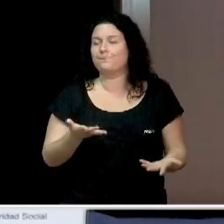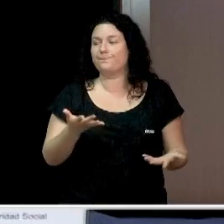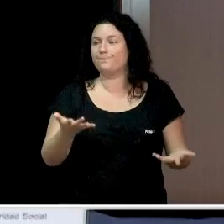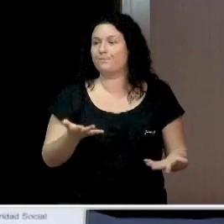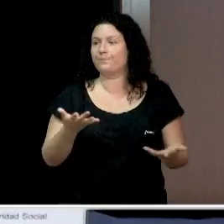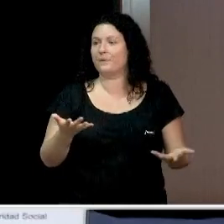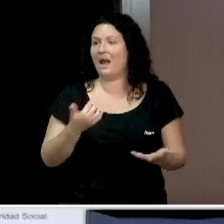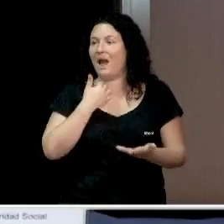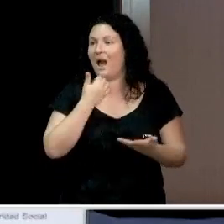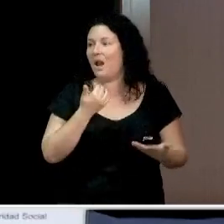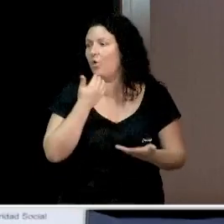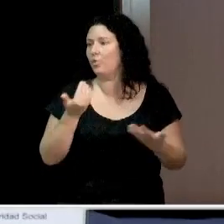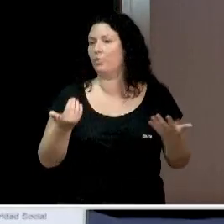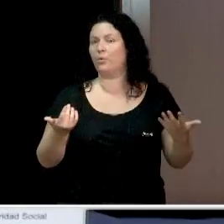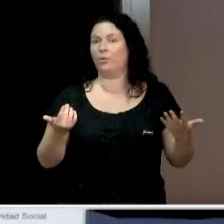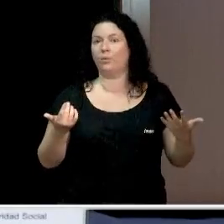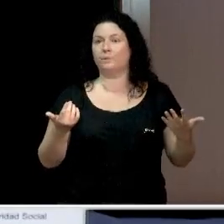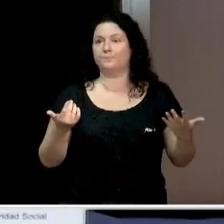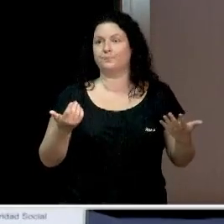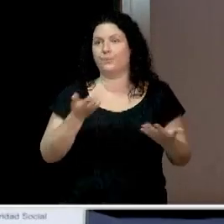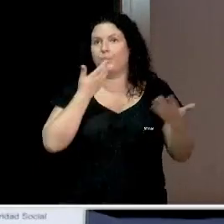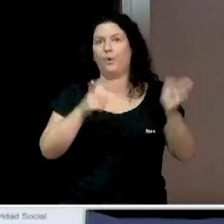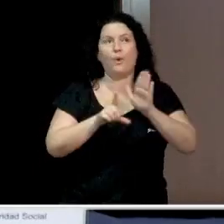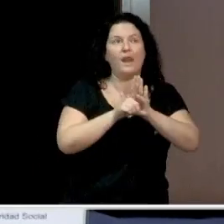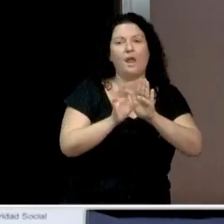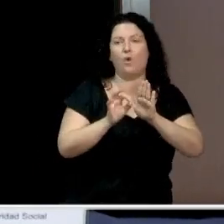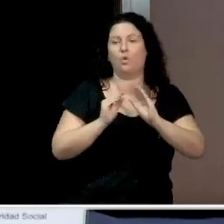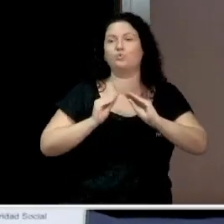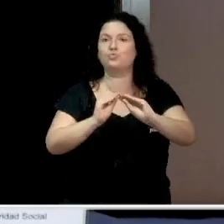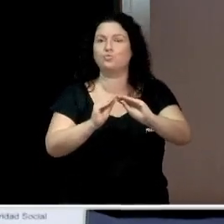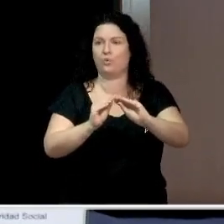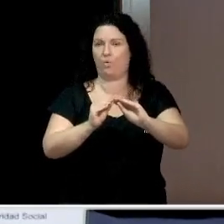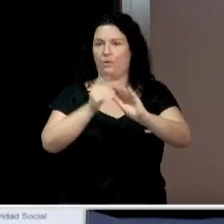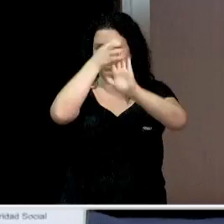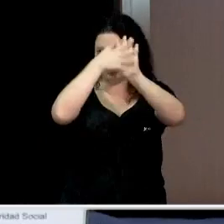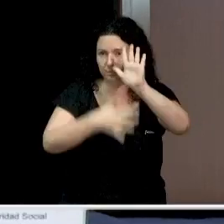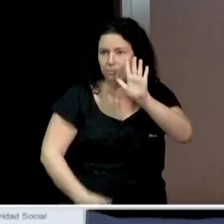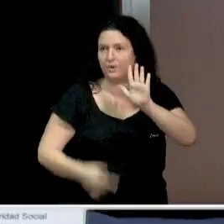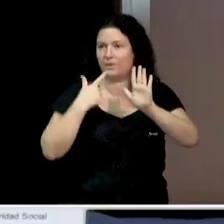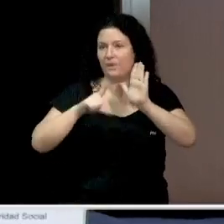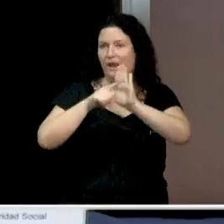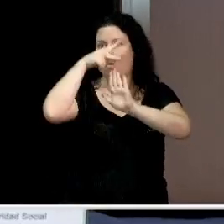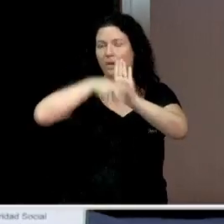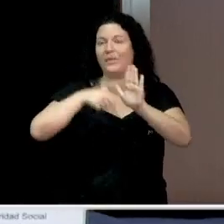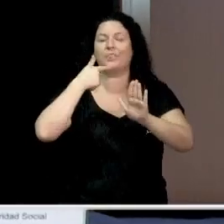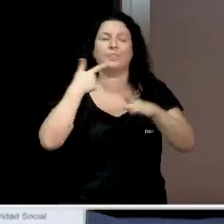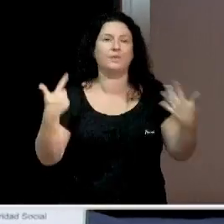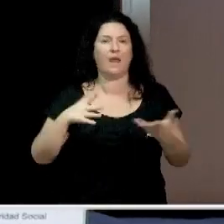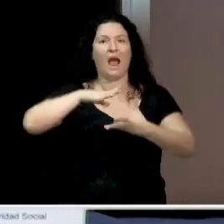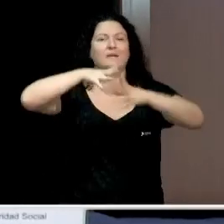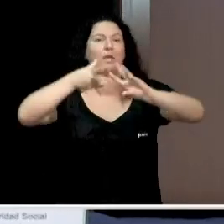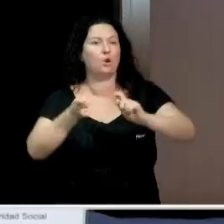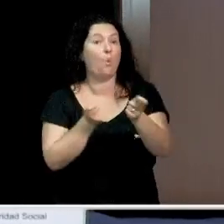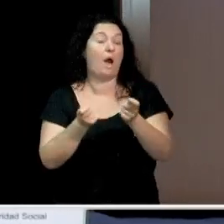No hay un catálogo cerrado de cuáles son, ni por la ley ni por el reglamento de desarrollo, de cuáles han de ser las adaptaciones o los